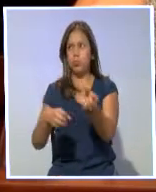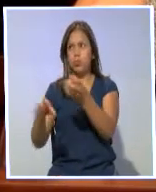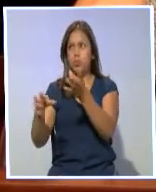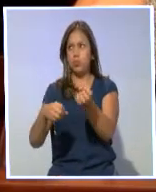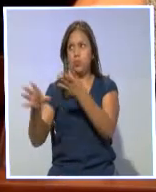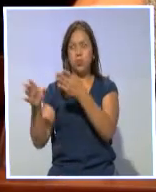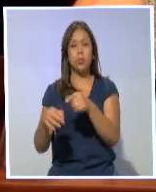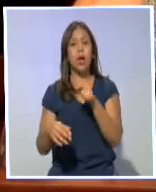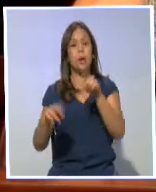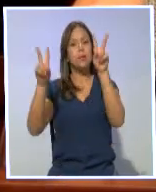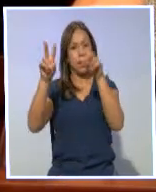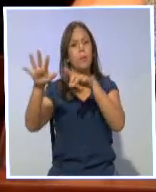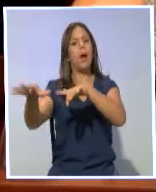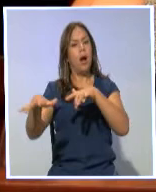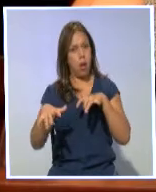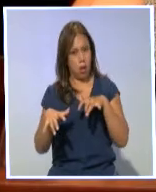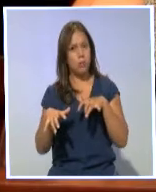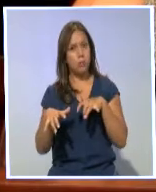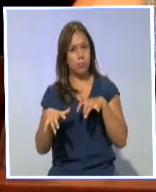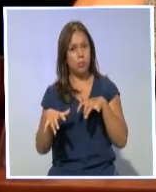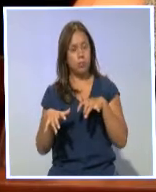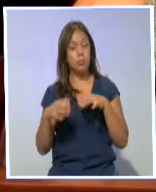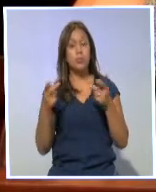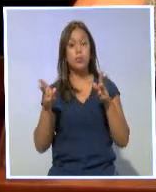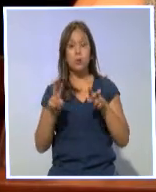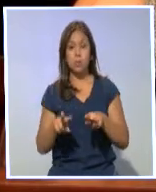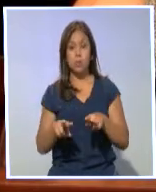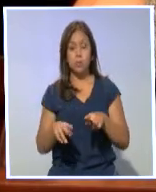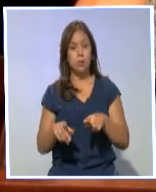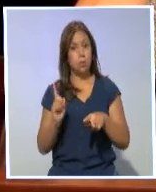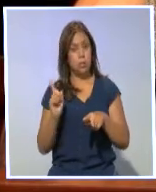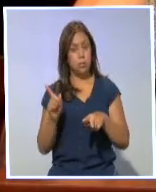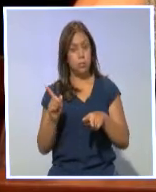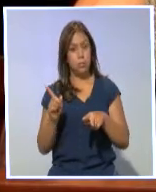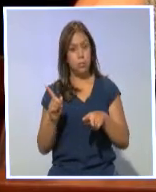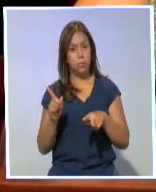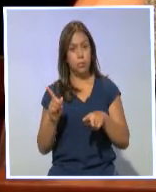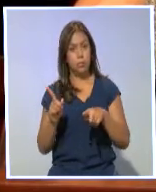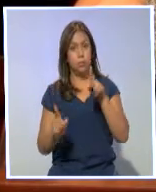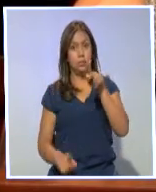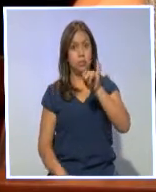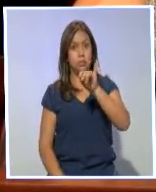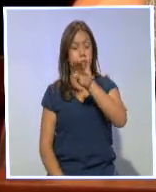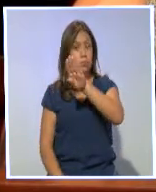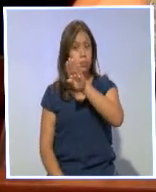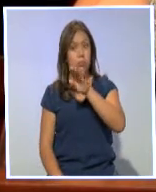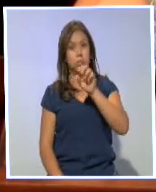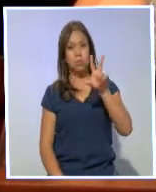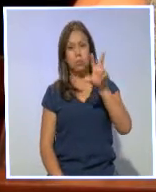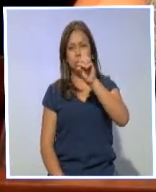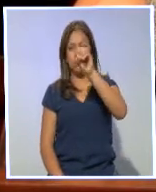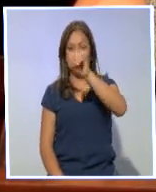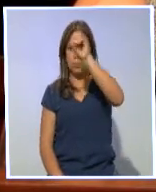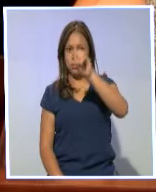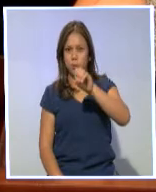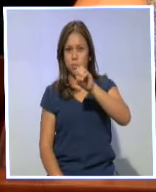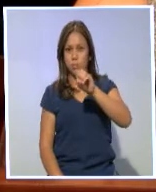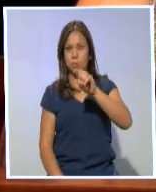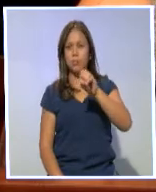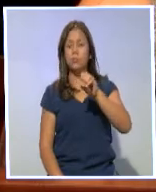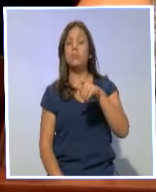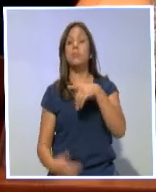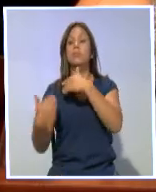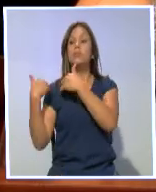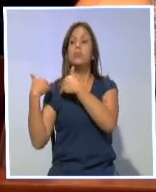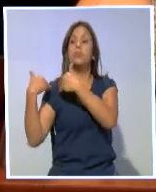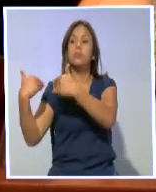son agropecuarias, mientras que el PIB, el 13%, pertenece